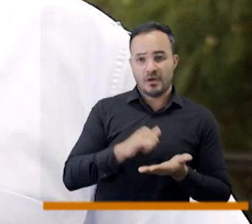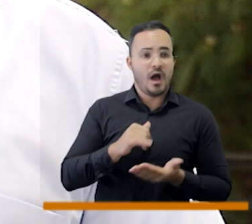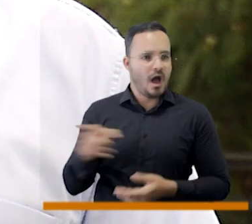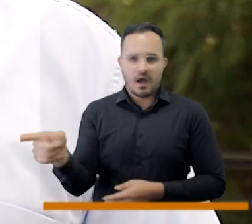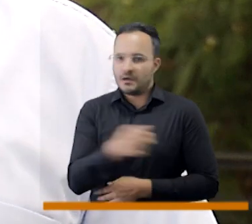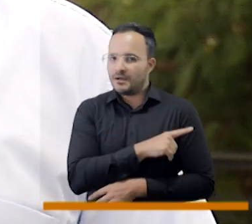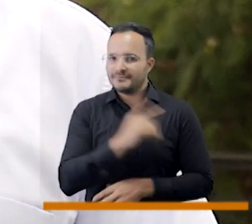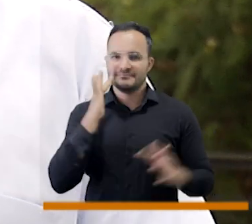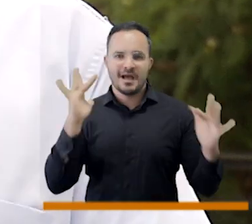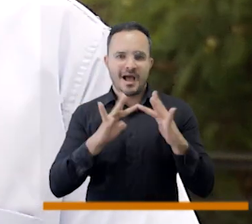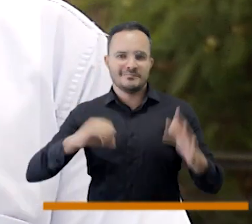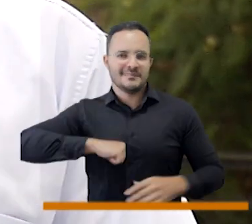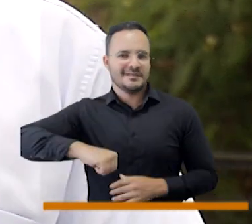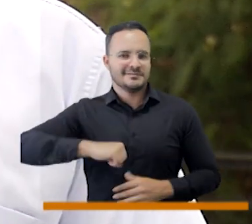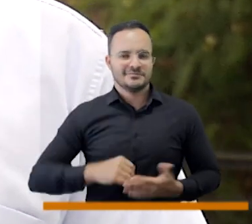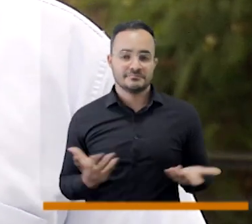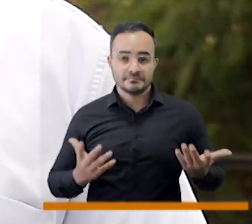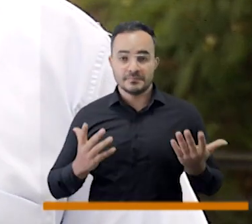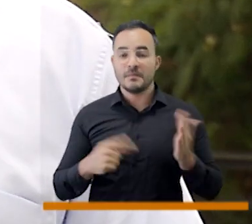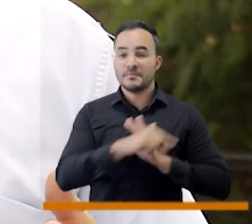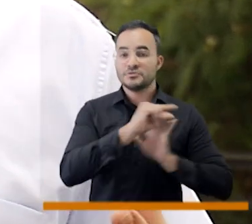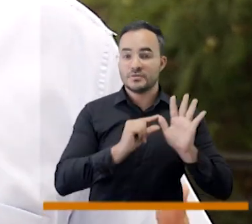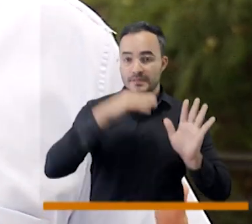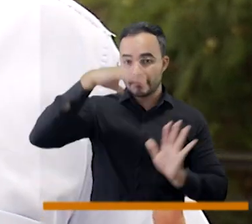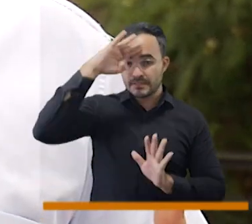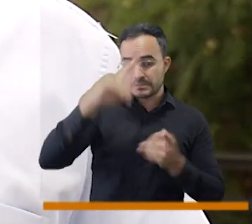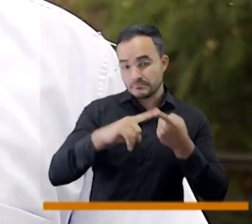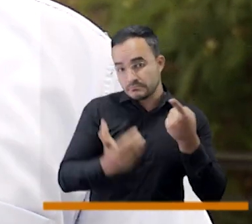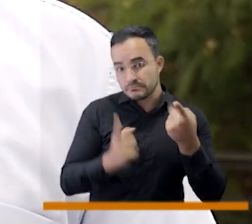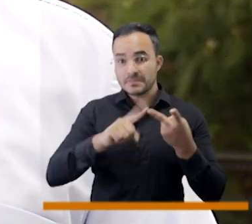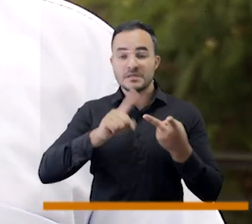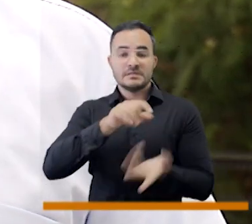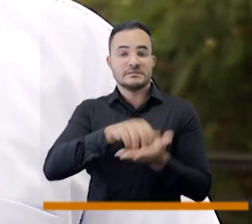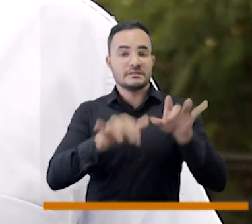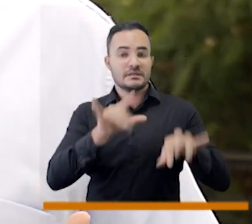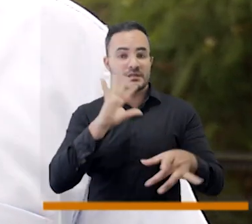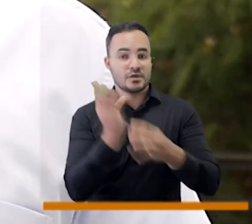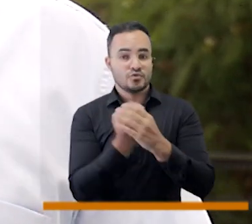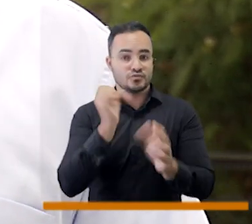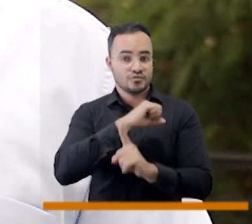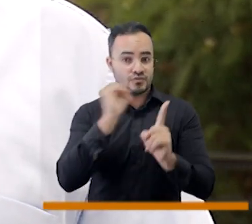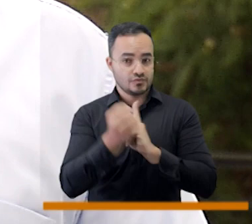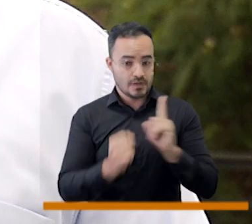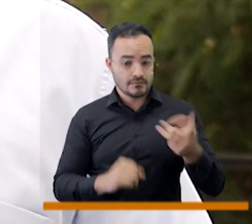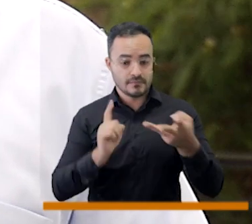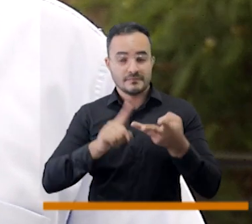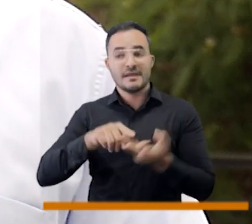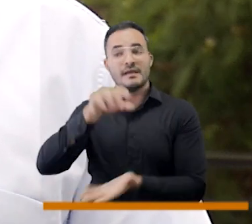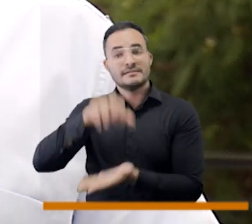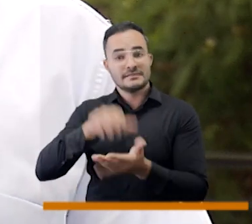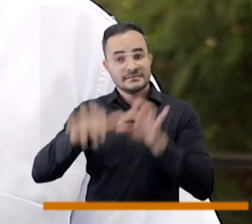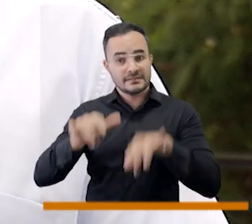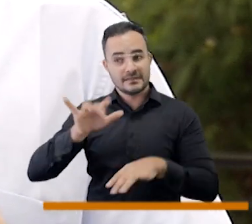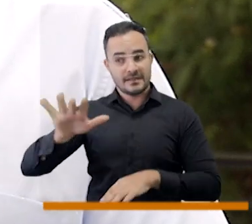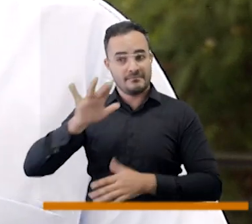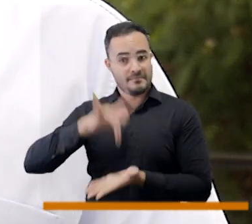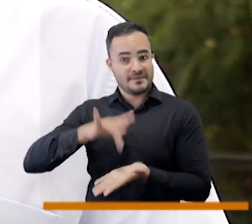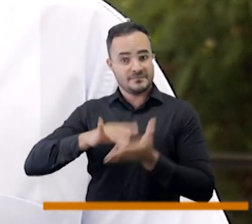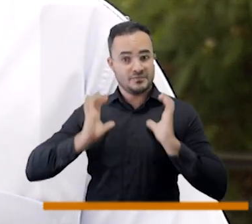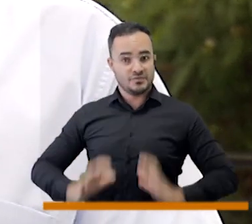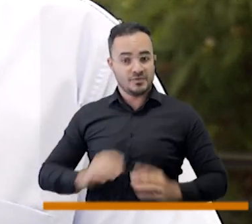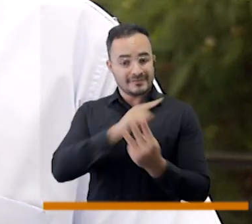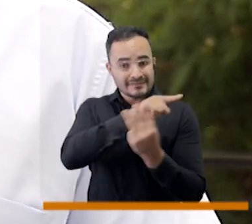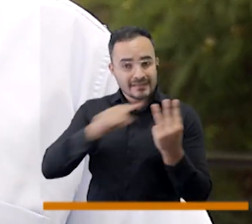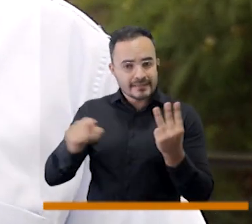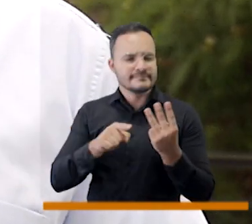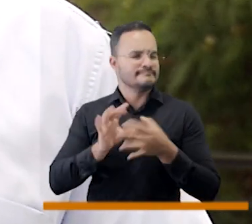importante que entidades como la Personería de Medellín, la Secretaría de Inclusión Social y Participación Ciudadana sigan trabajando